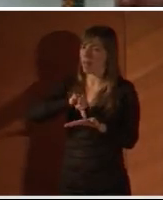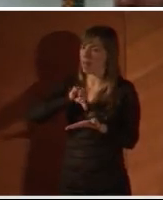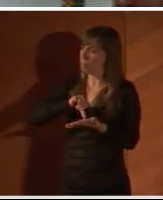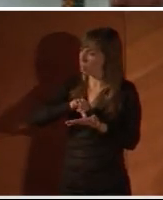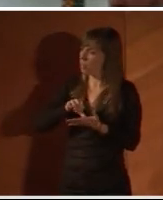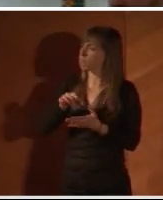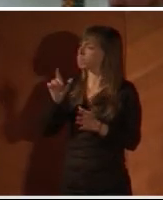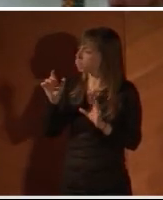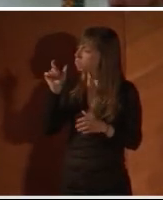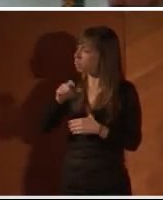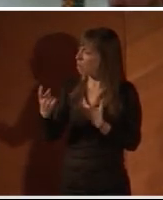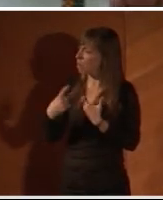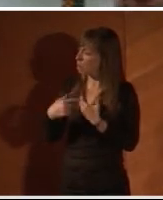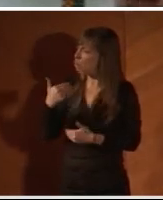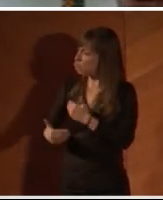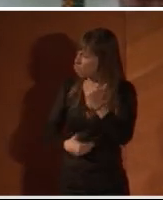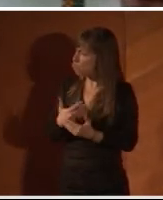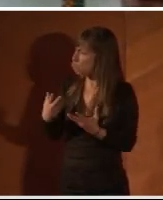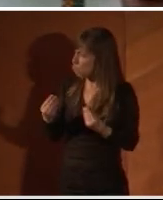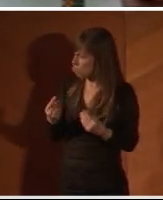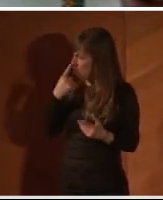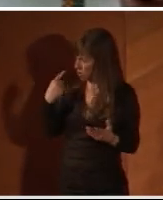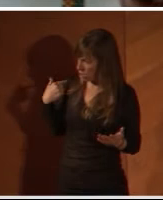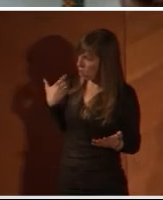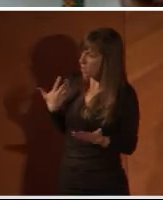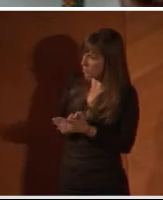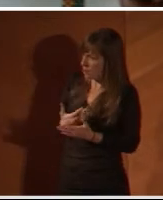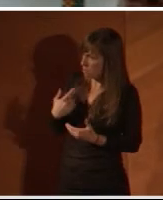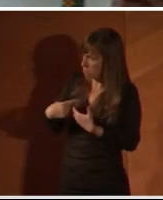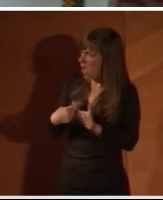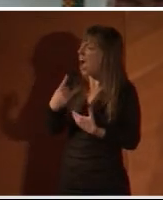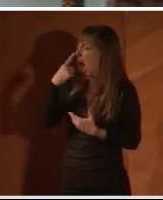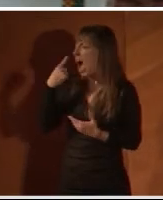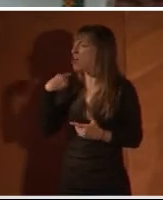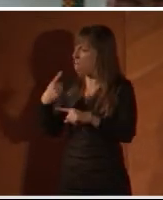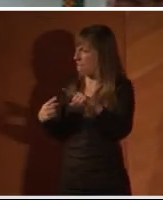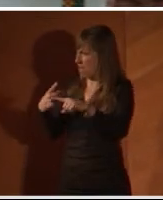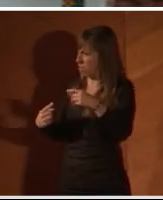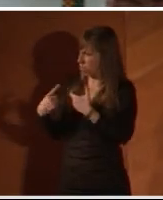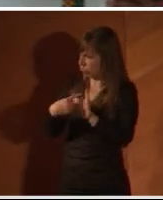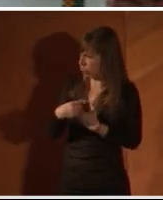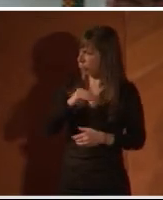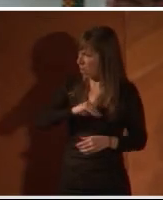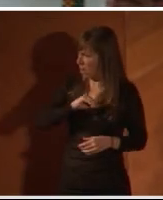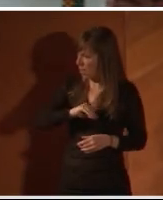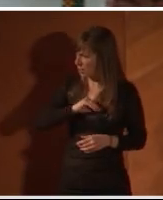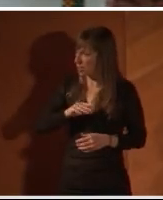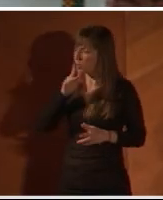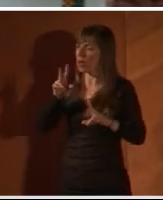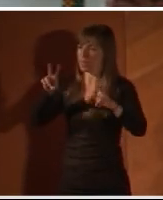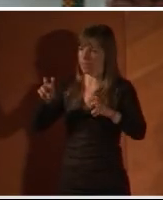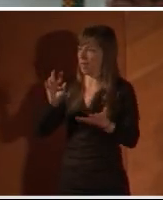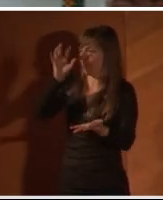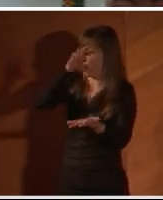procesos de participación en este último año y medio, en torno al urbanismo, a la movilidad, a los